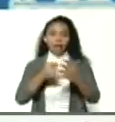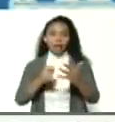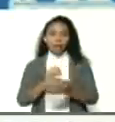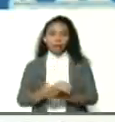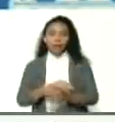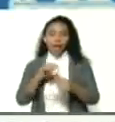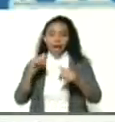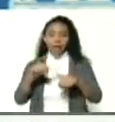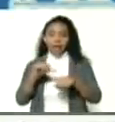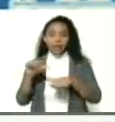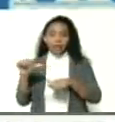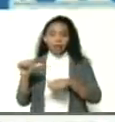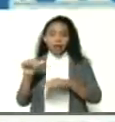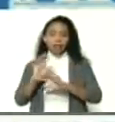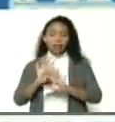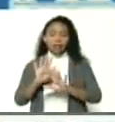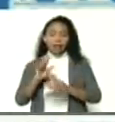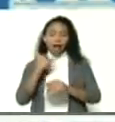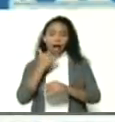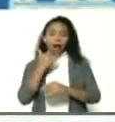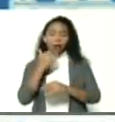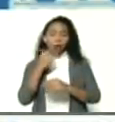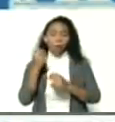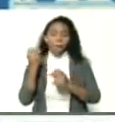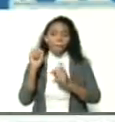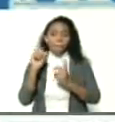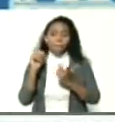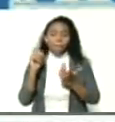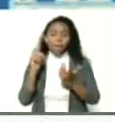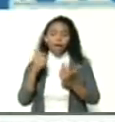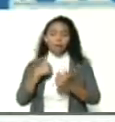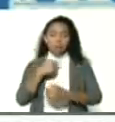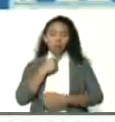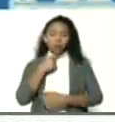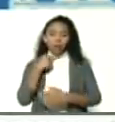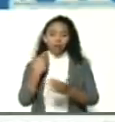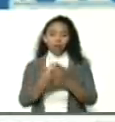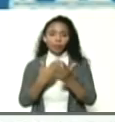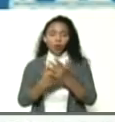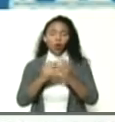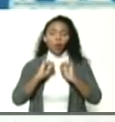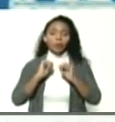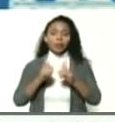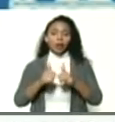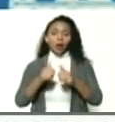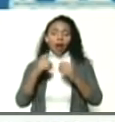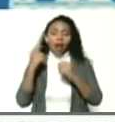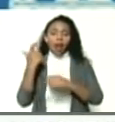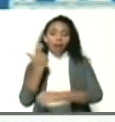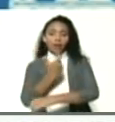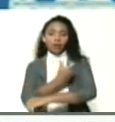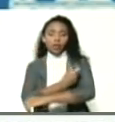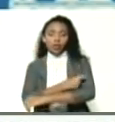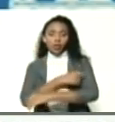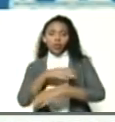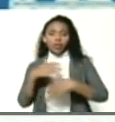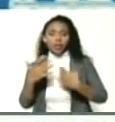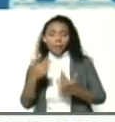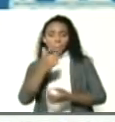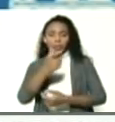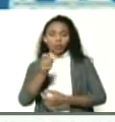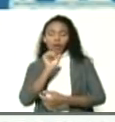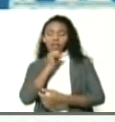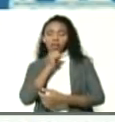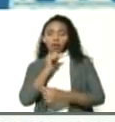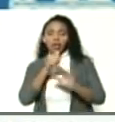Esta semana, si hay imágenes, me gustaría mostrar, hemos comenzado la vacunación de personas mayores